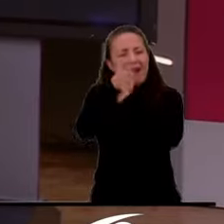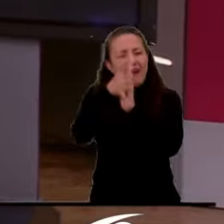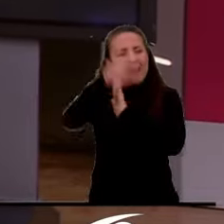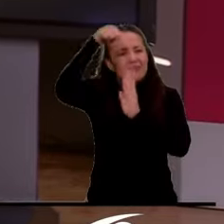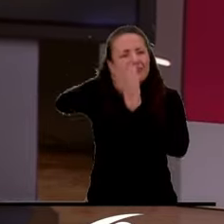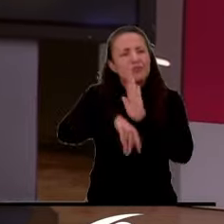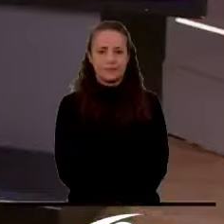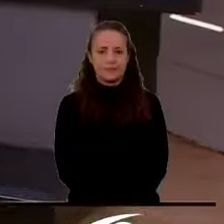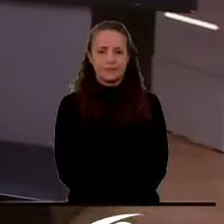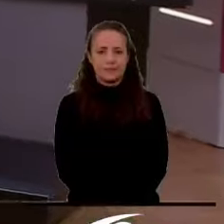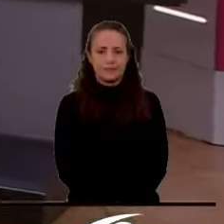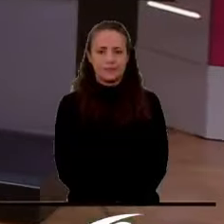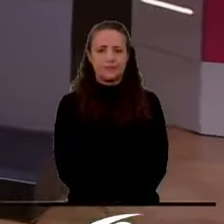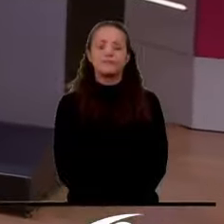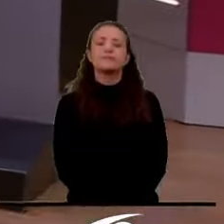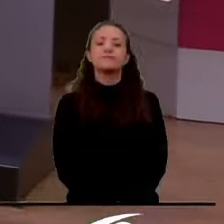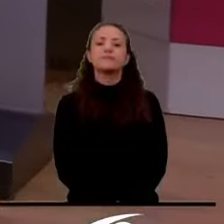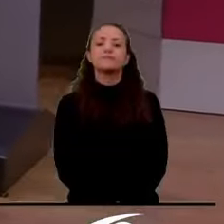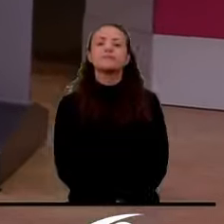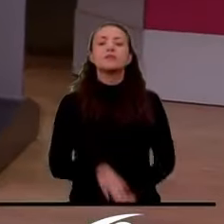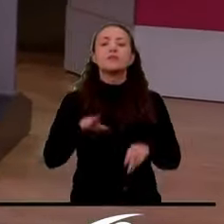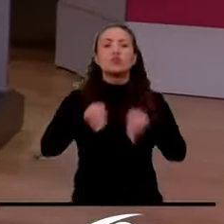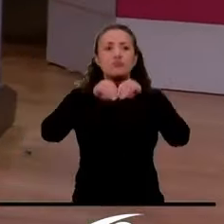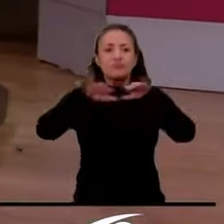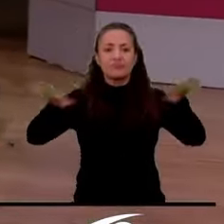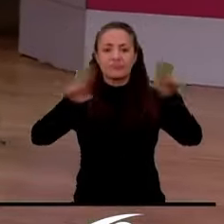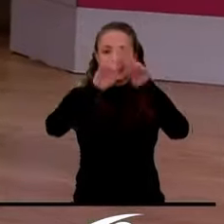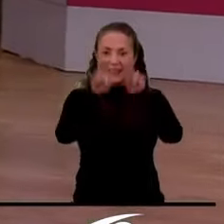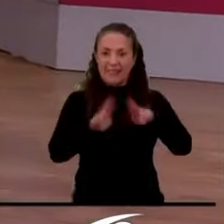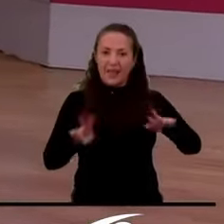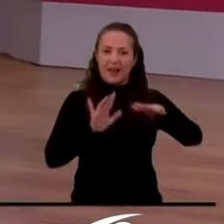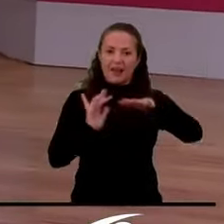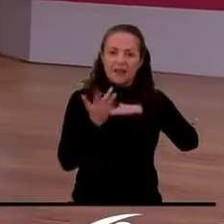arte. En redes sociales es tendencia el último